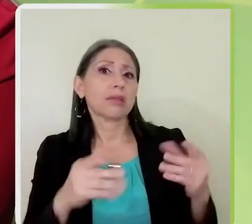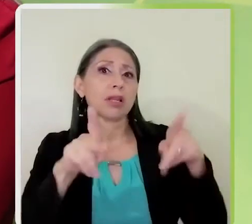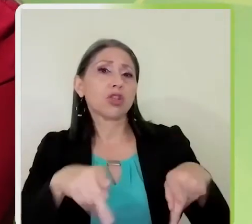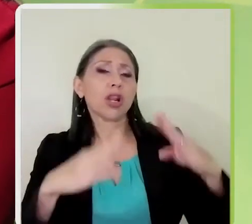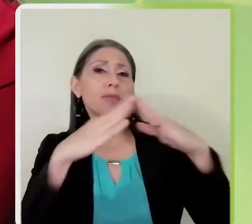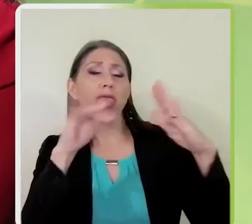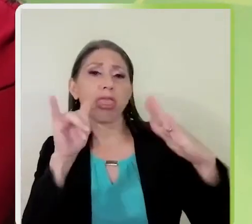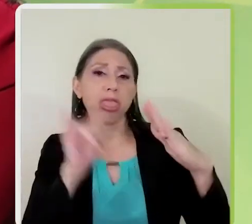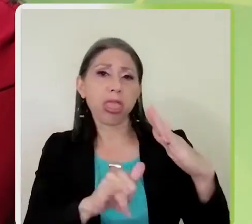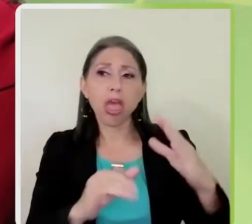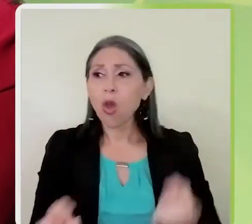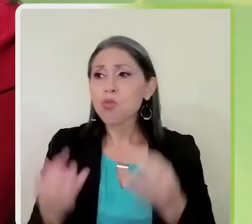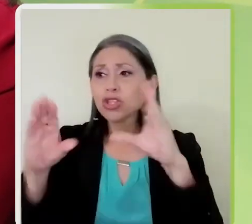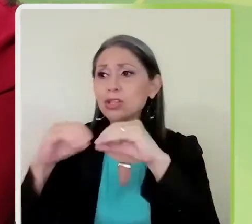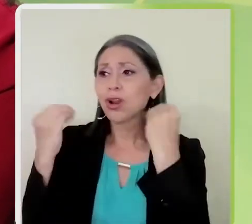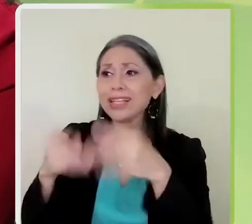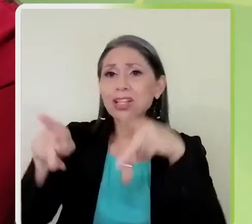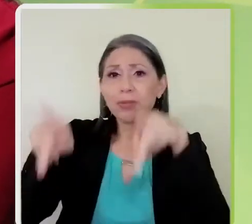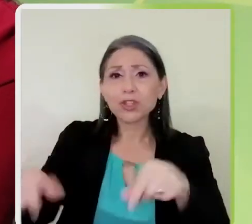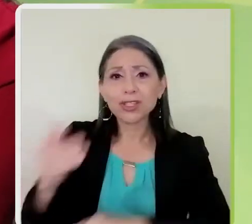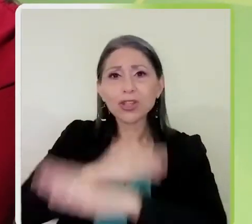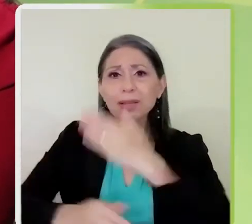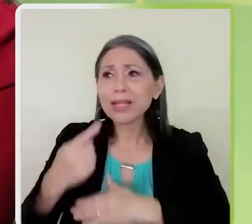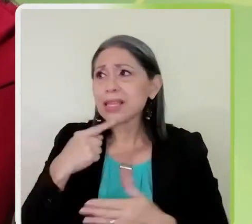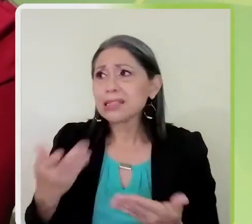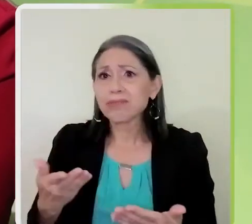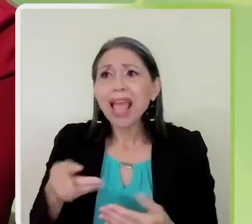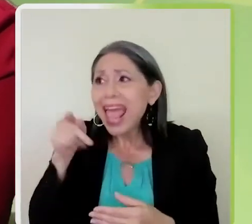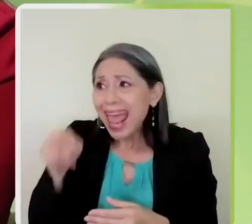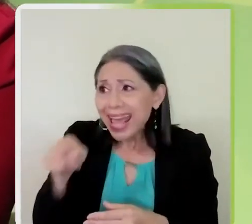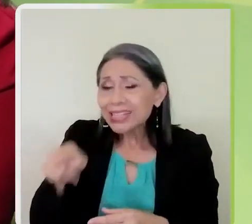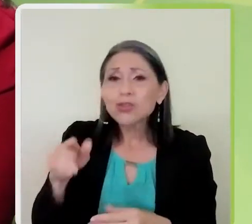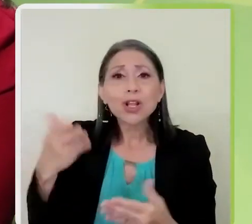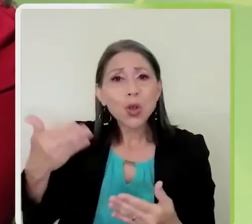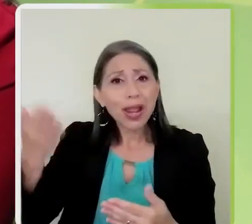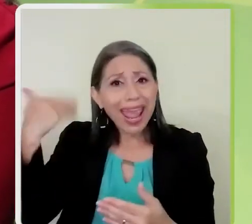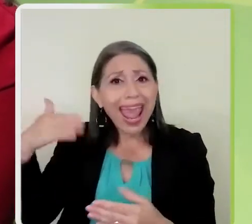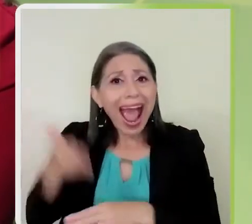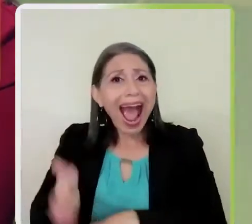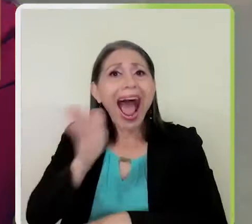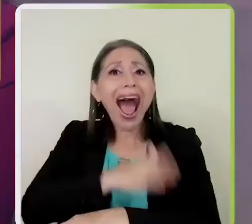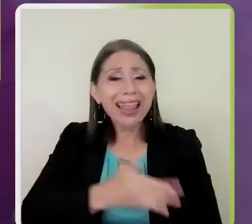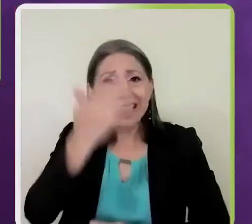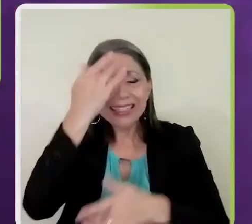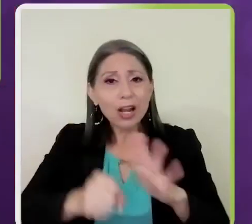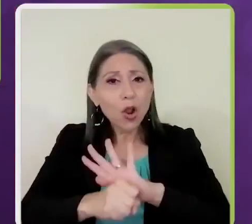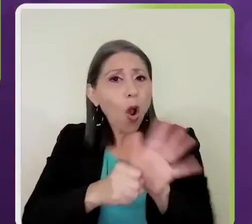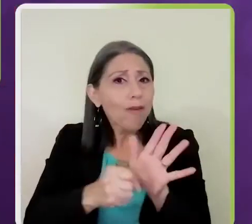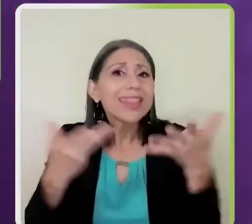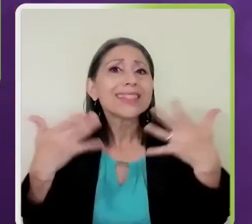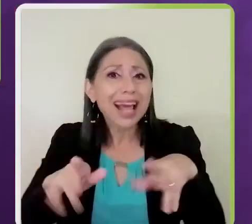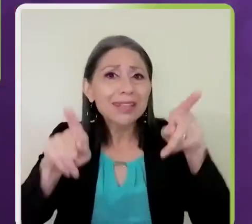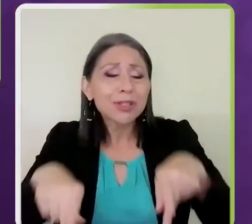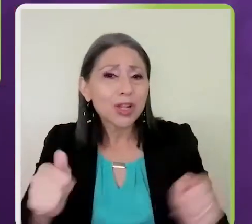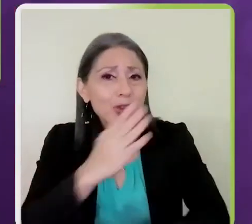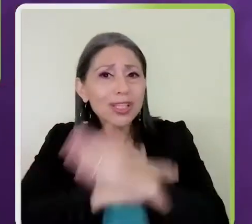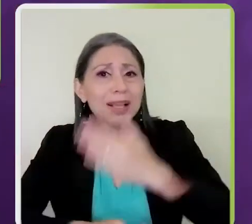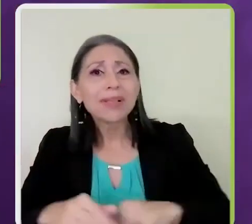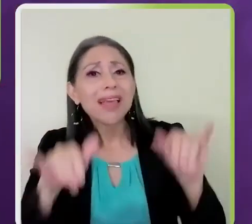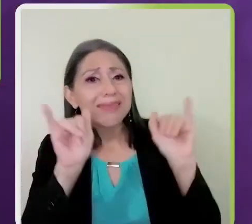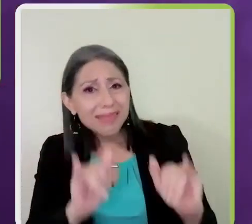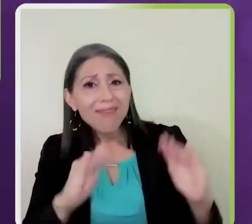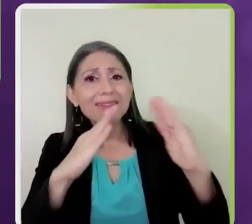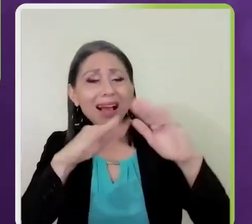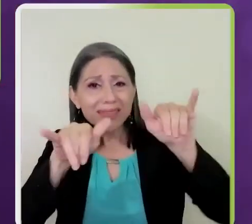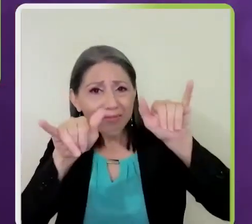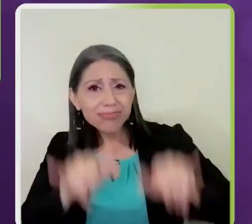decía, esto es lo que la sociedad nos ha impuesto, este confinamiento a las personas con discapacidad antes del COVID, y ahora tal vez el resto de la población se